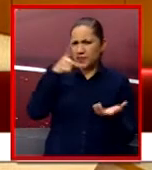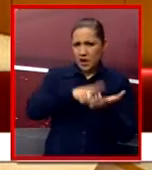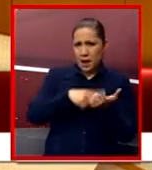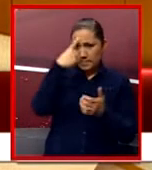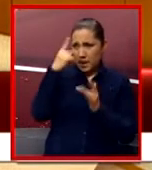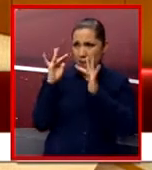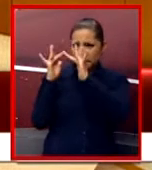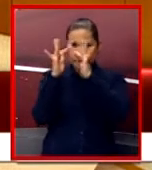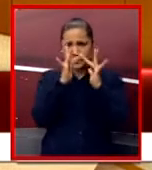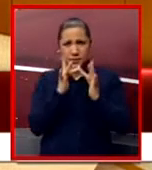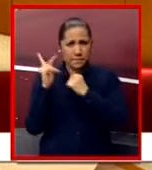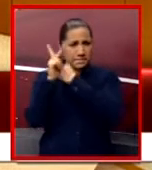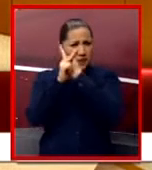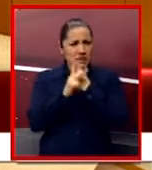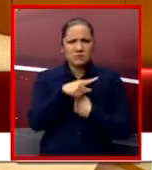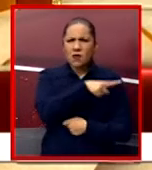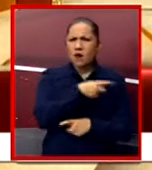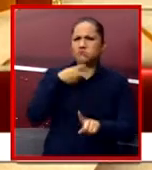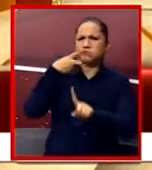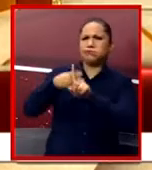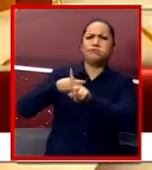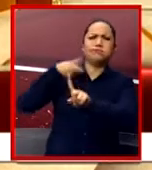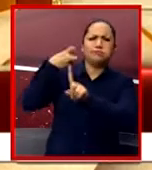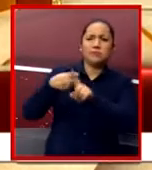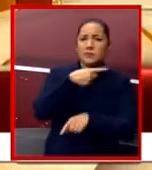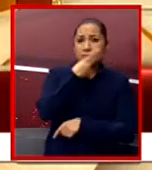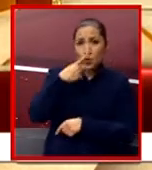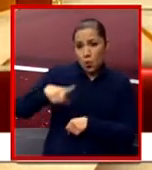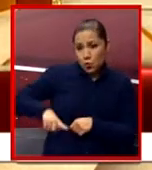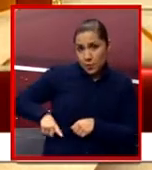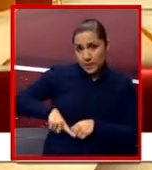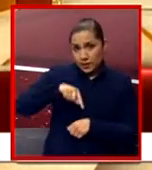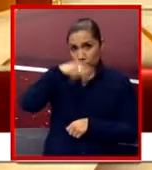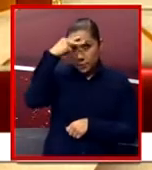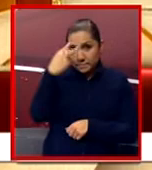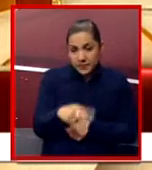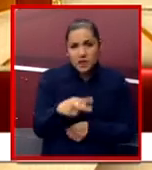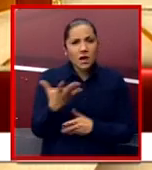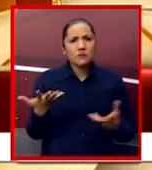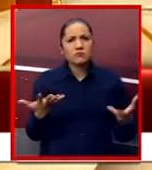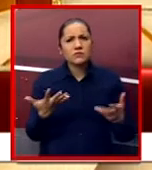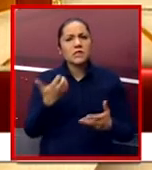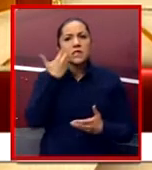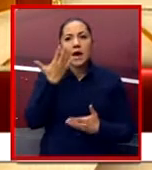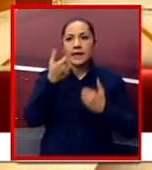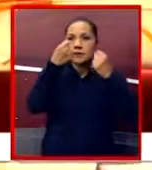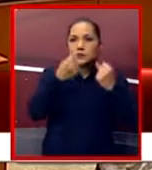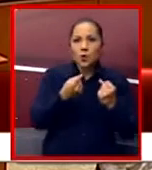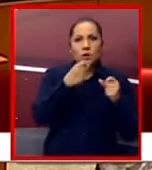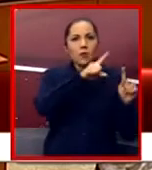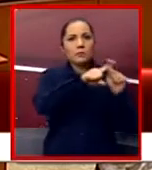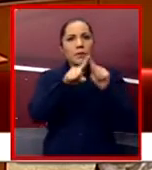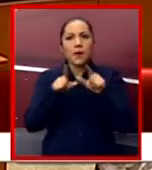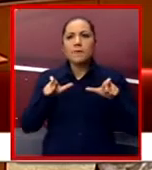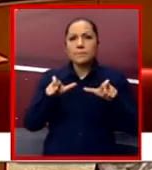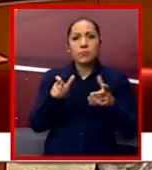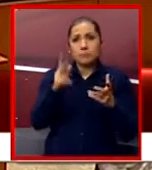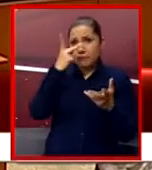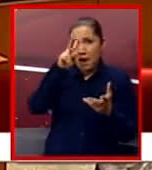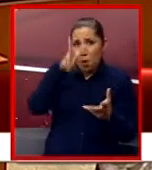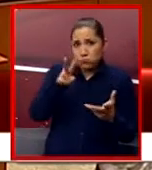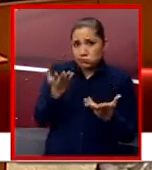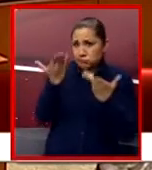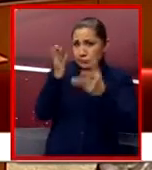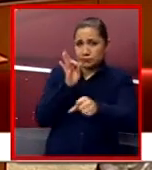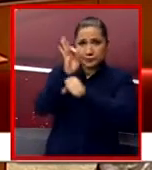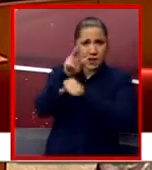mexicana y dijo que el gobierno mexicano ha puesto la seguridad nacional al servicio de Estados Unidos. La voz de la calle es que